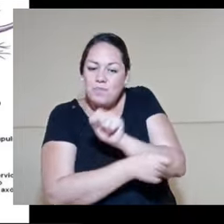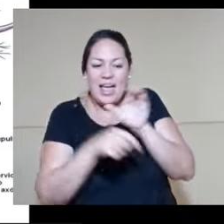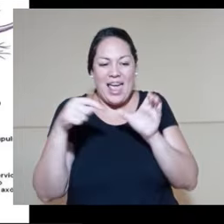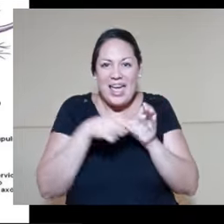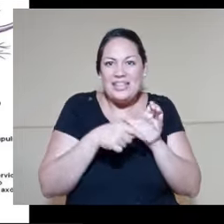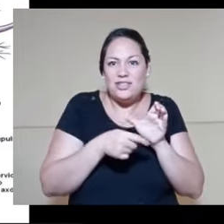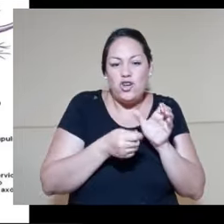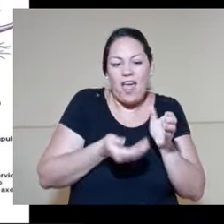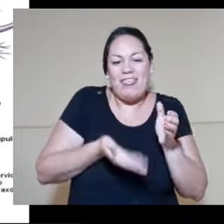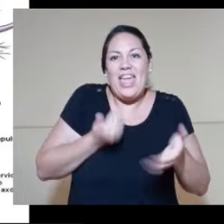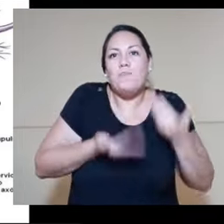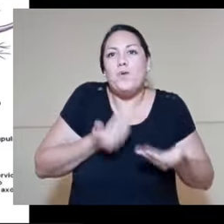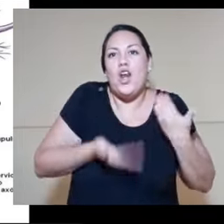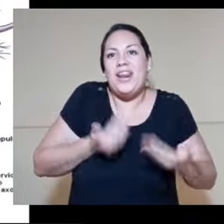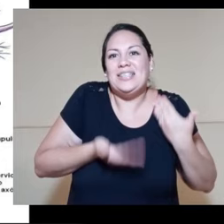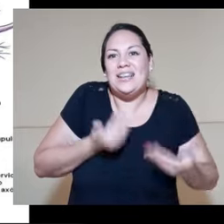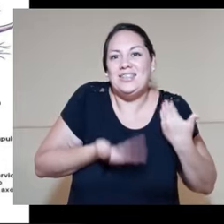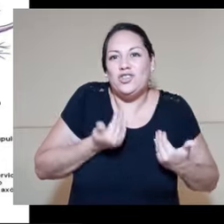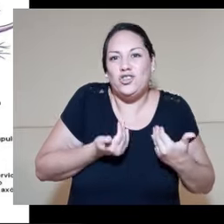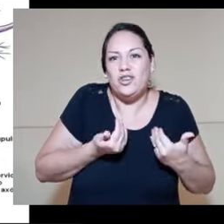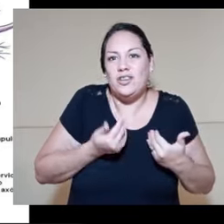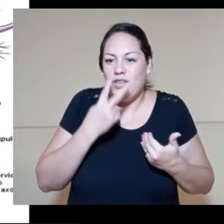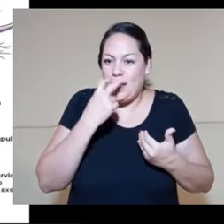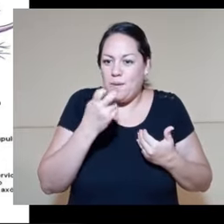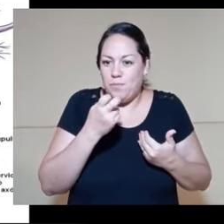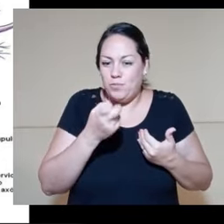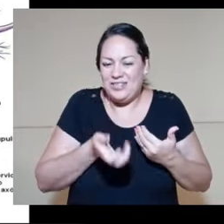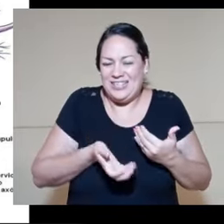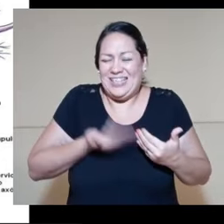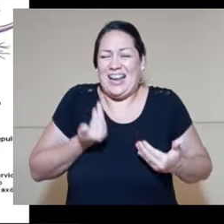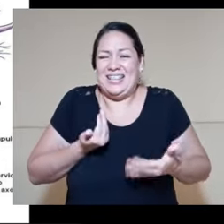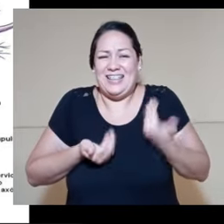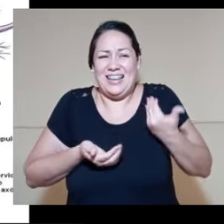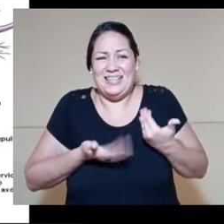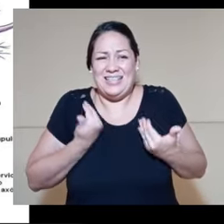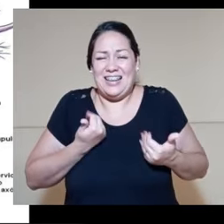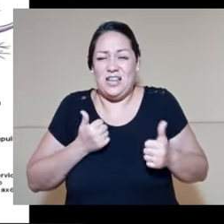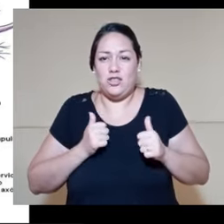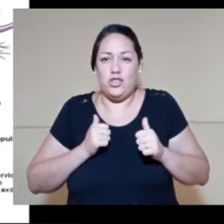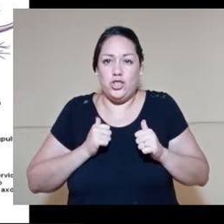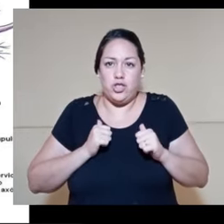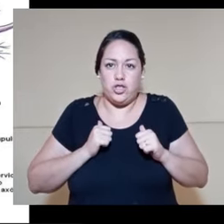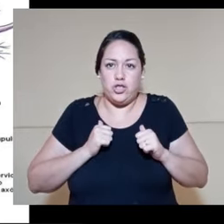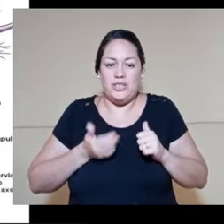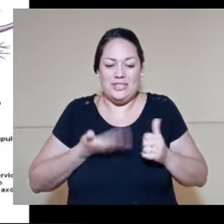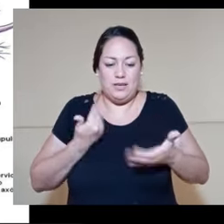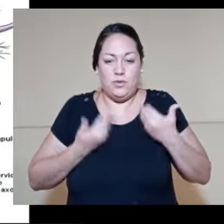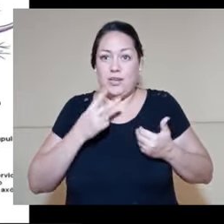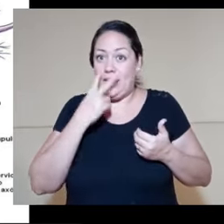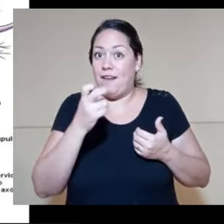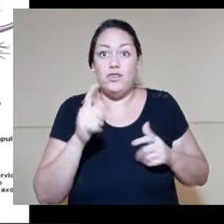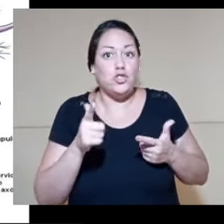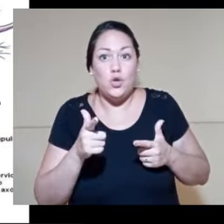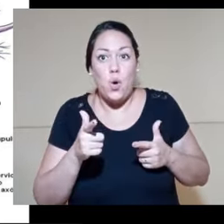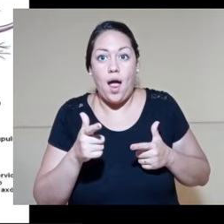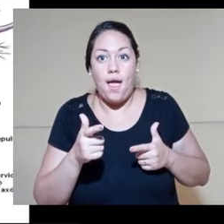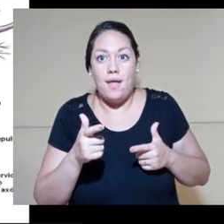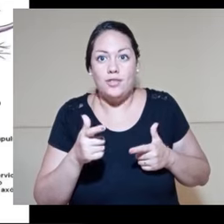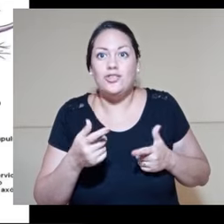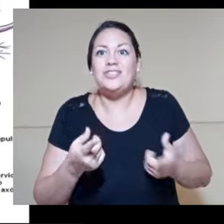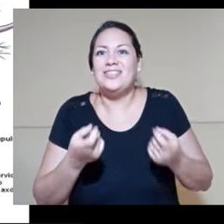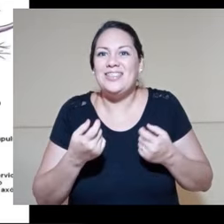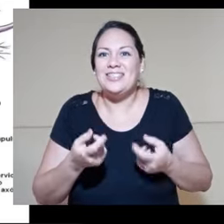fíjense. Esto es la despolarización. Se inicia el impulso nervioso. Si no hay despolarización, no hay